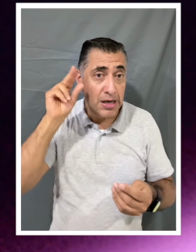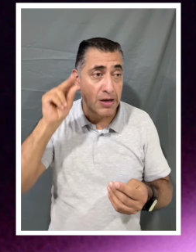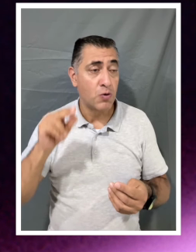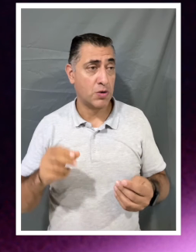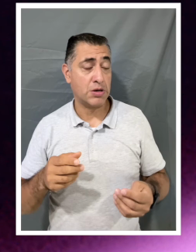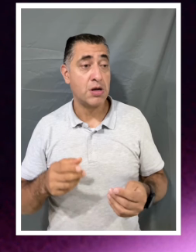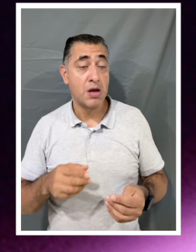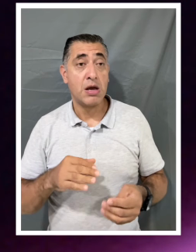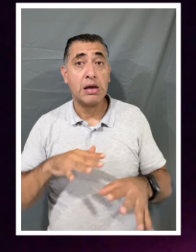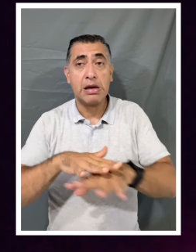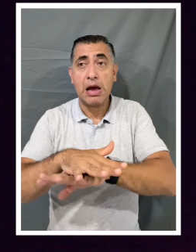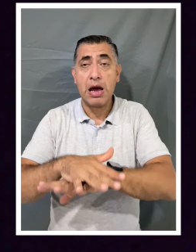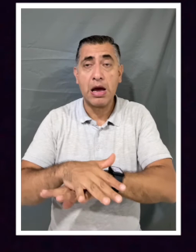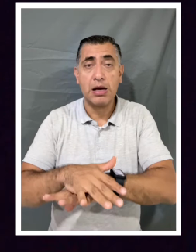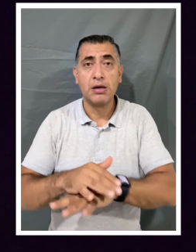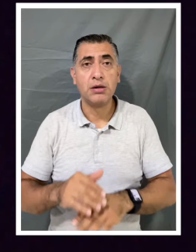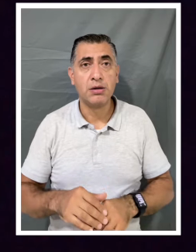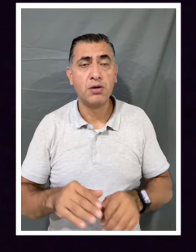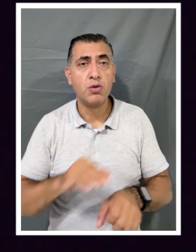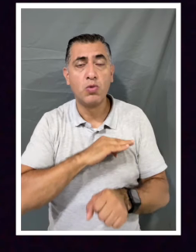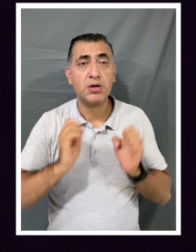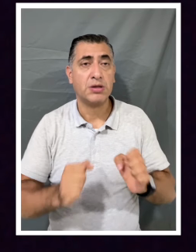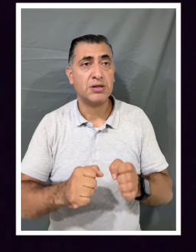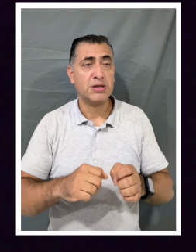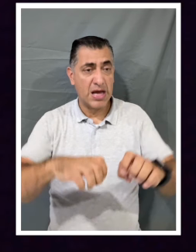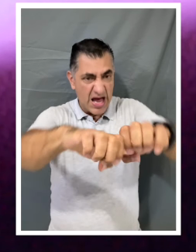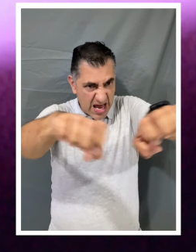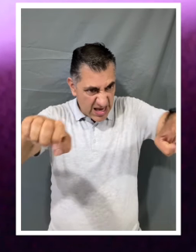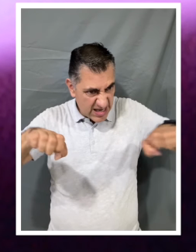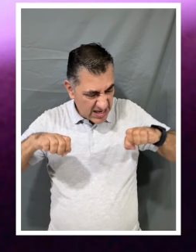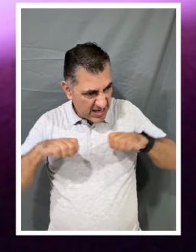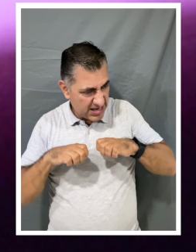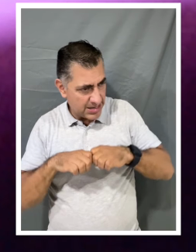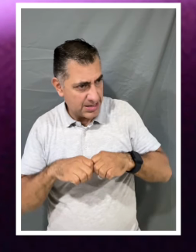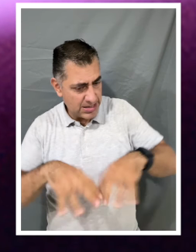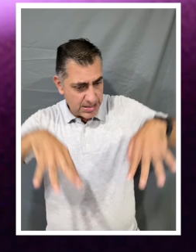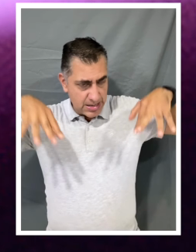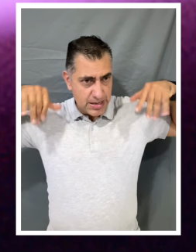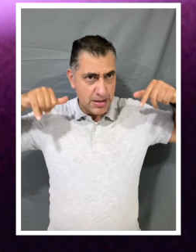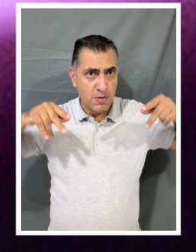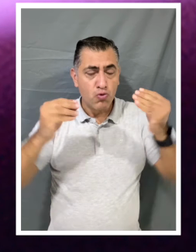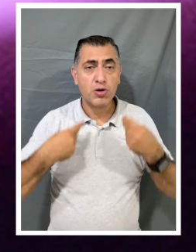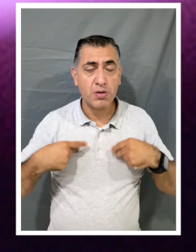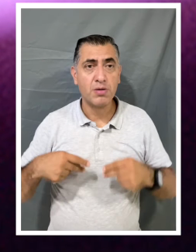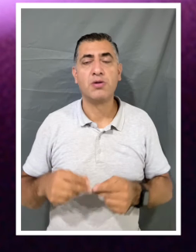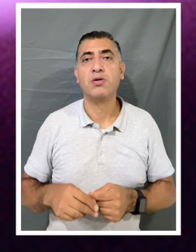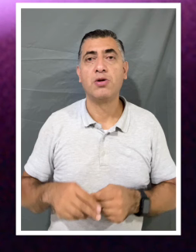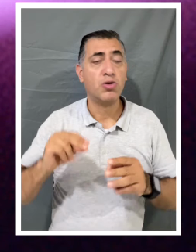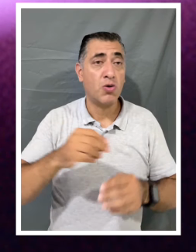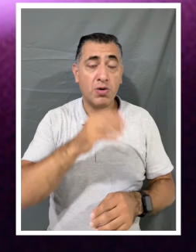probabilidad que se convierta son aquellos que pueden estar en estadios con un montón de personas que no son cristianas y se convierten